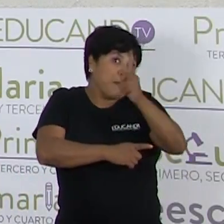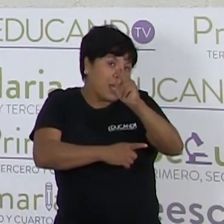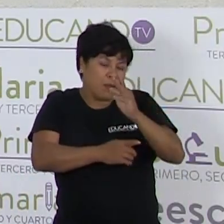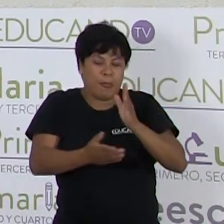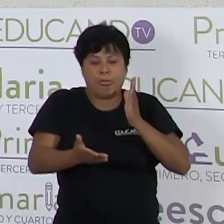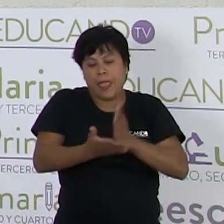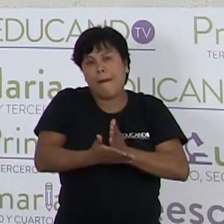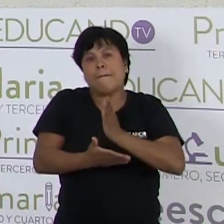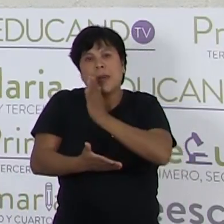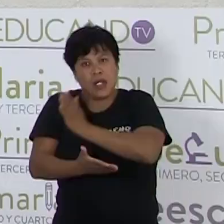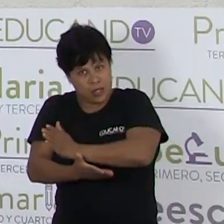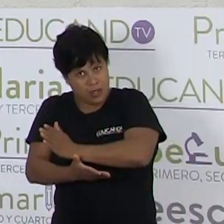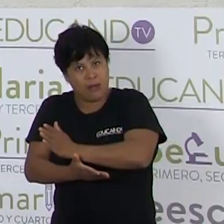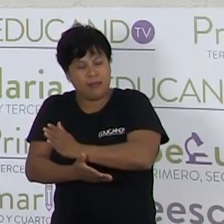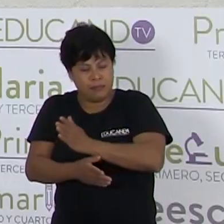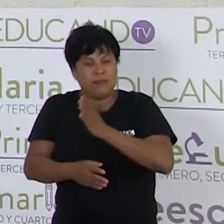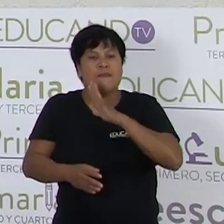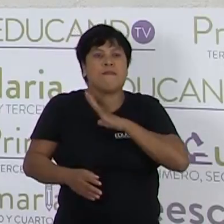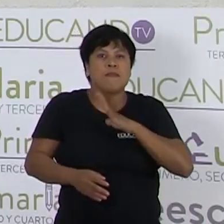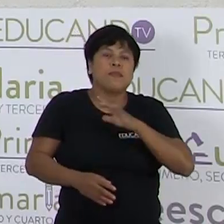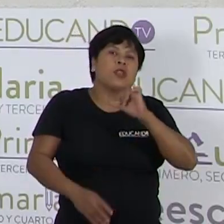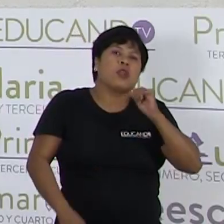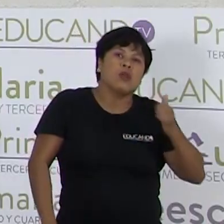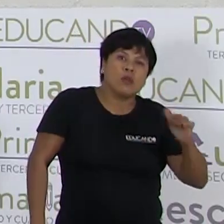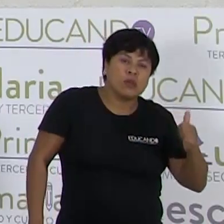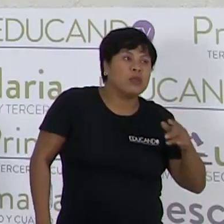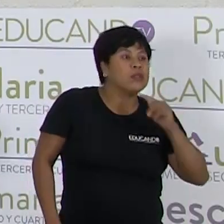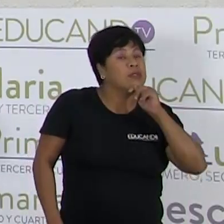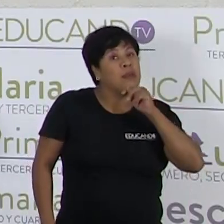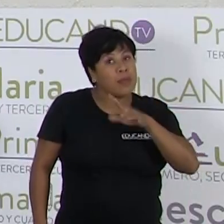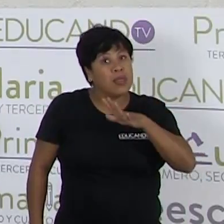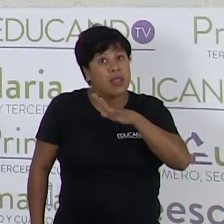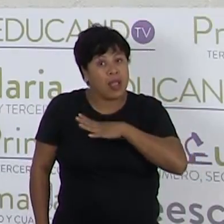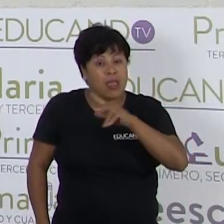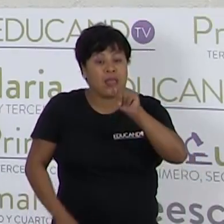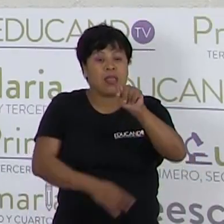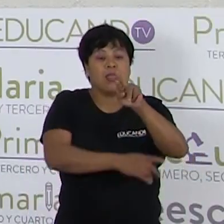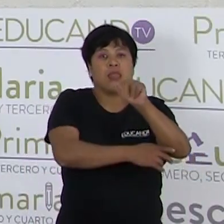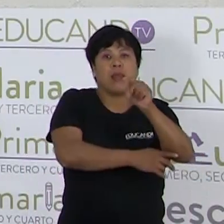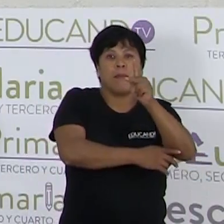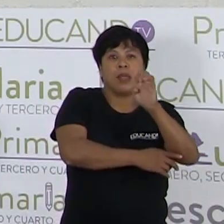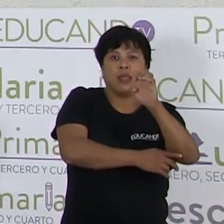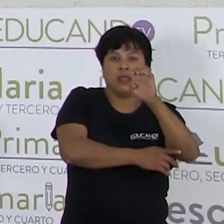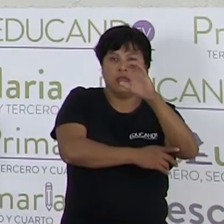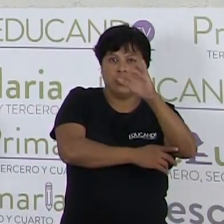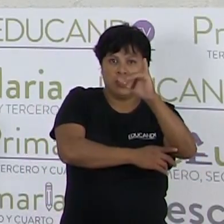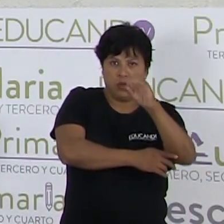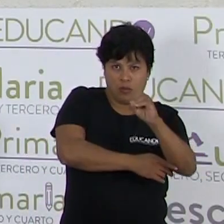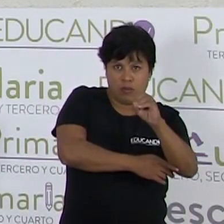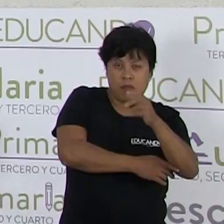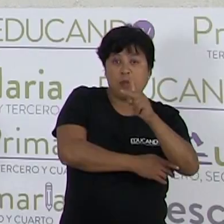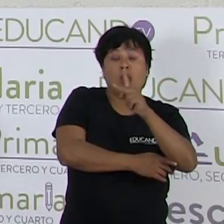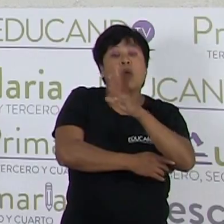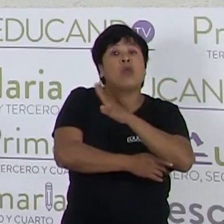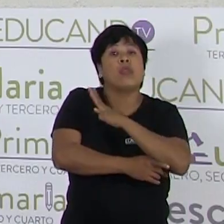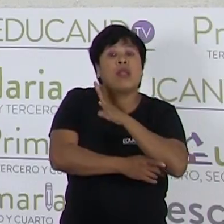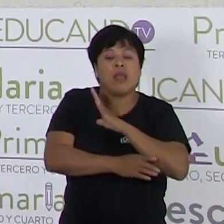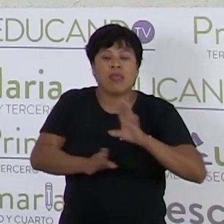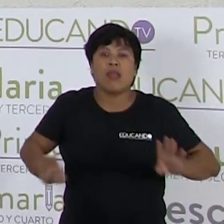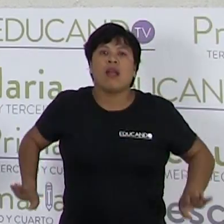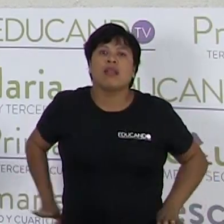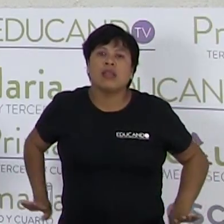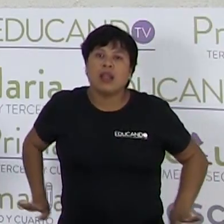hablar de algunos otros que también son trapecios, pero tienen una